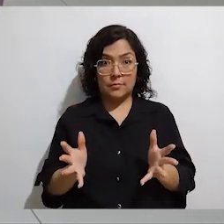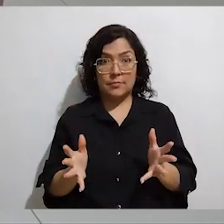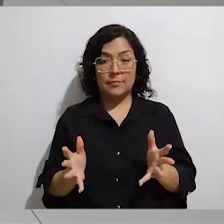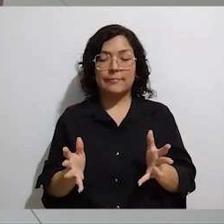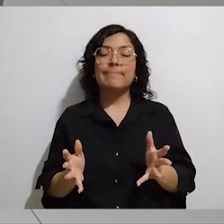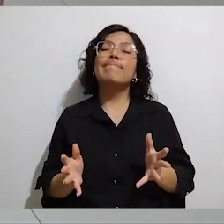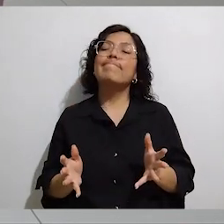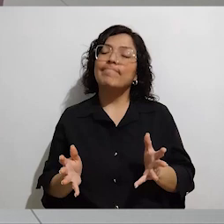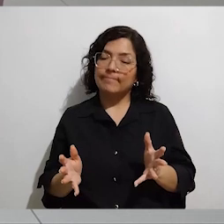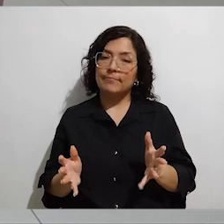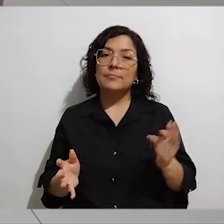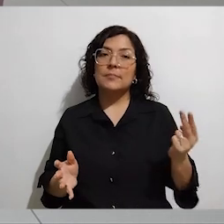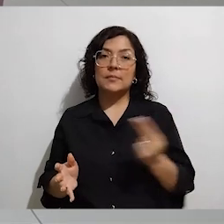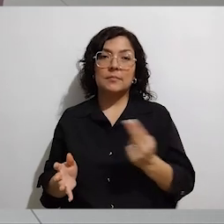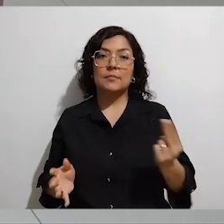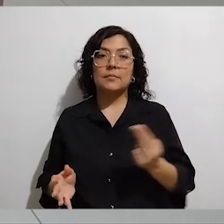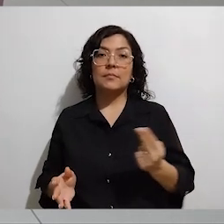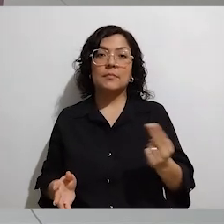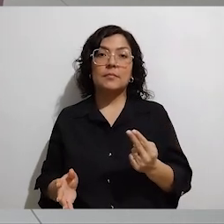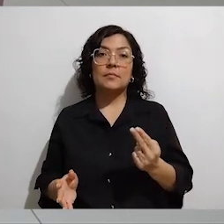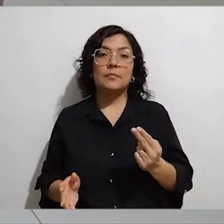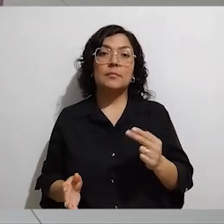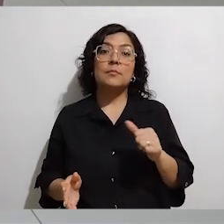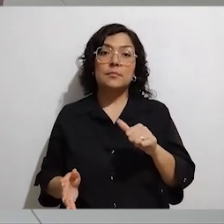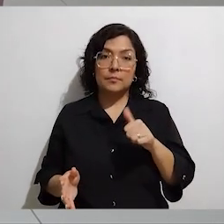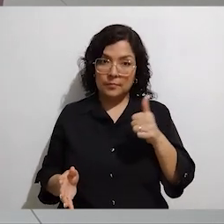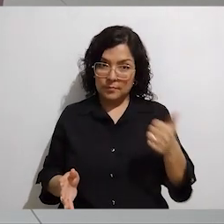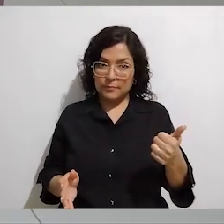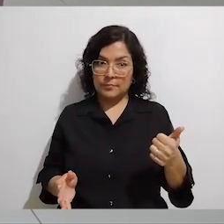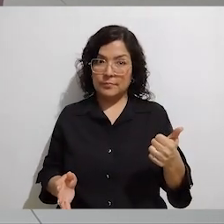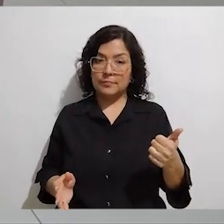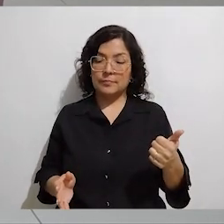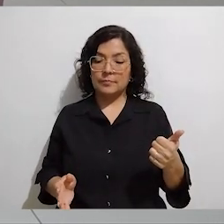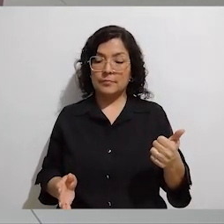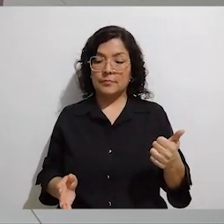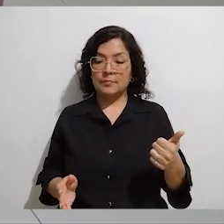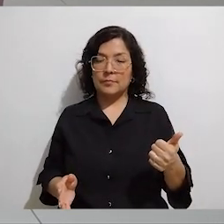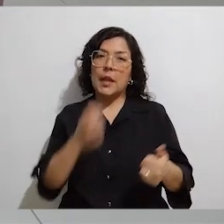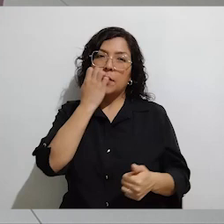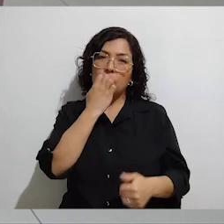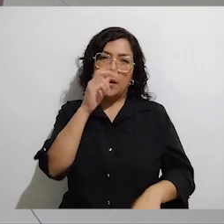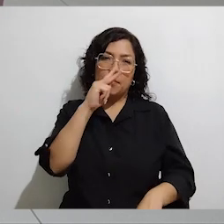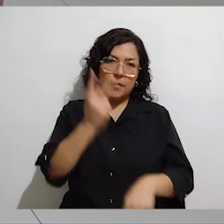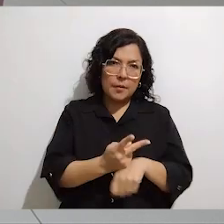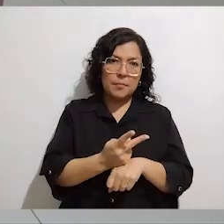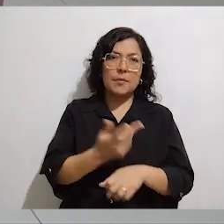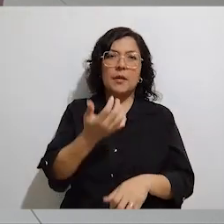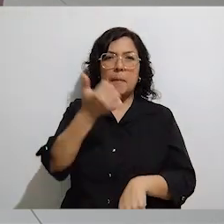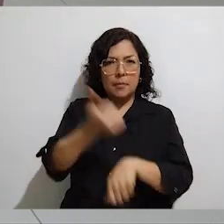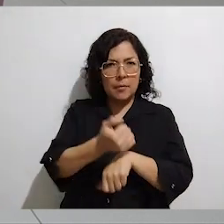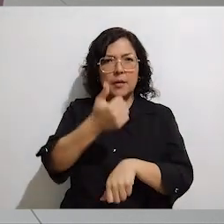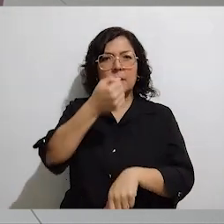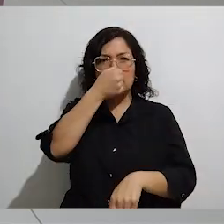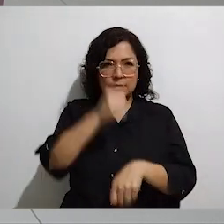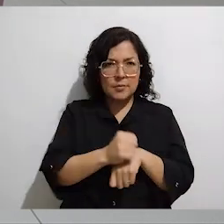también requerimos que desde ese momento en la educación media superior o superior, y ya platicamos hasta de la básica,